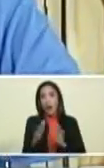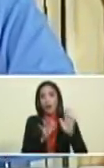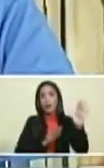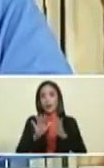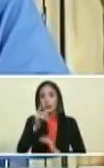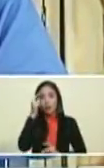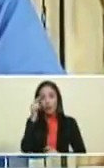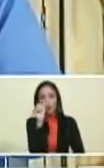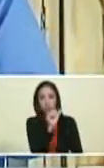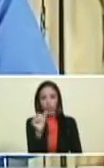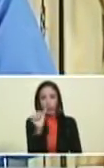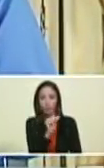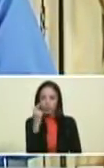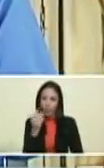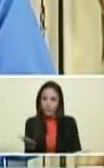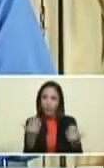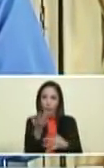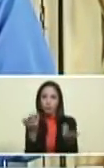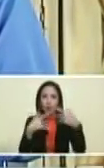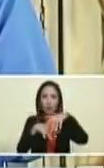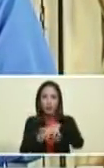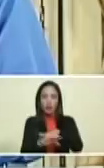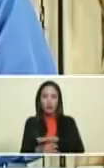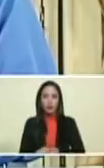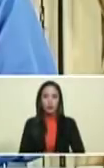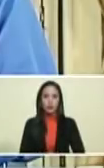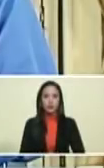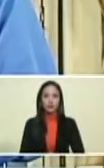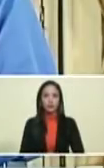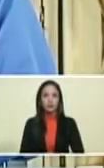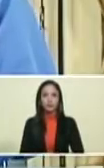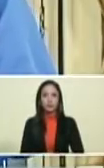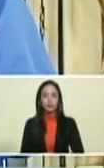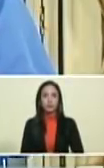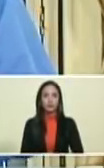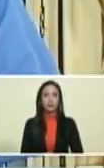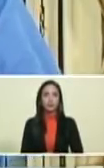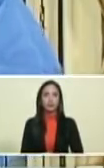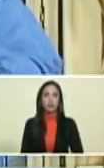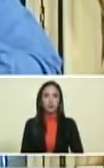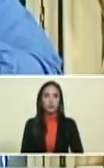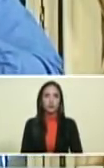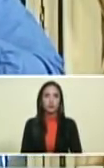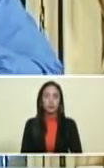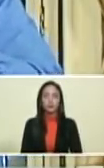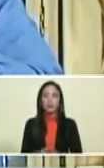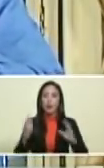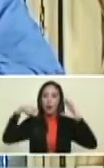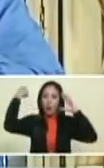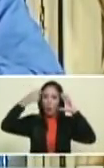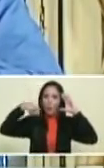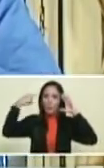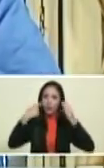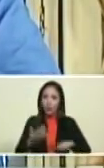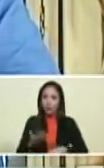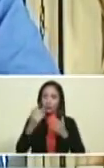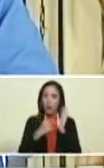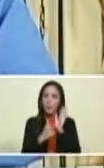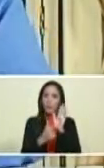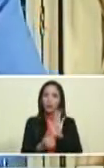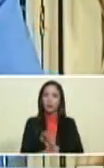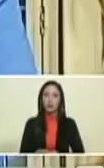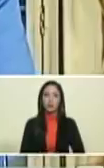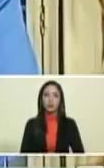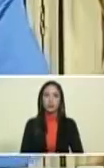días de integración, de integración. Yo tengo un video que quiero mostrar a ustedes, un video que trajo